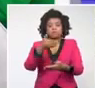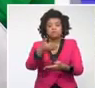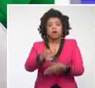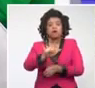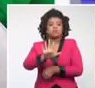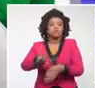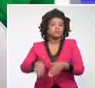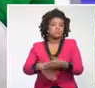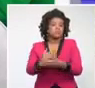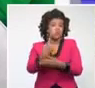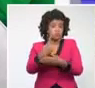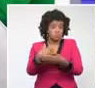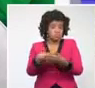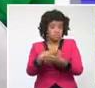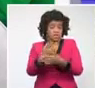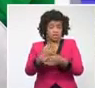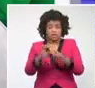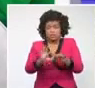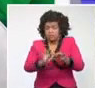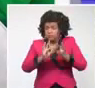terapia intensiva,